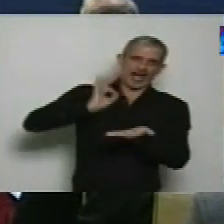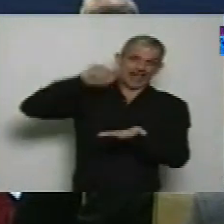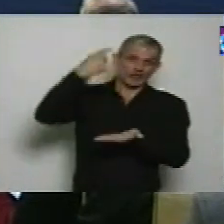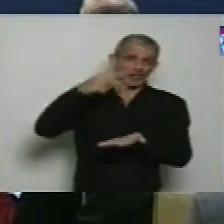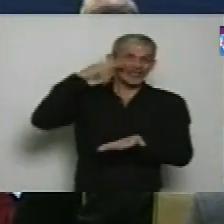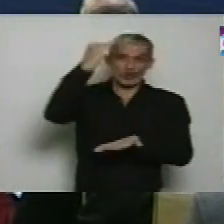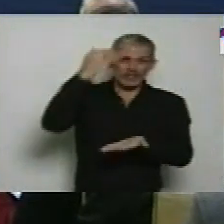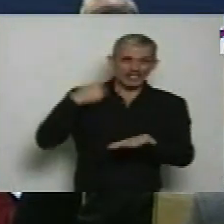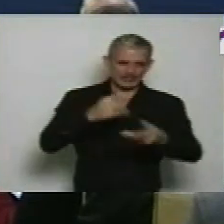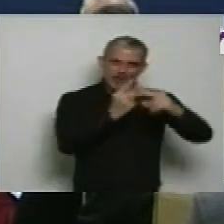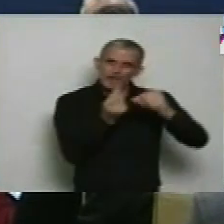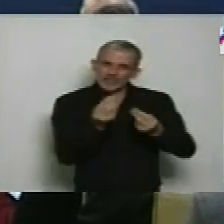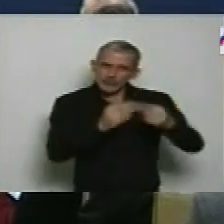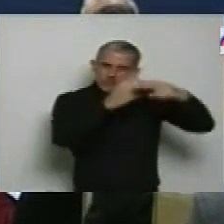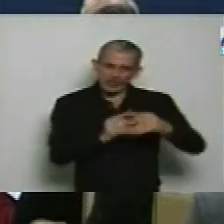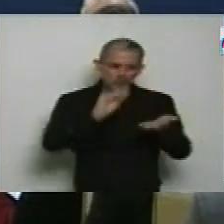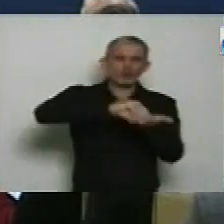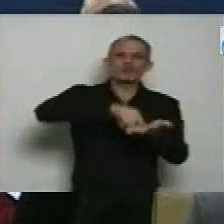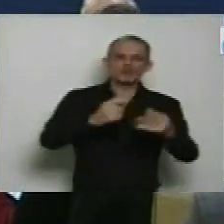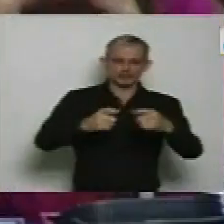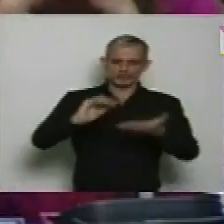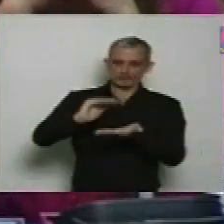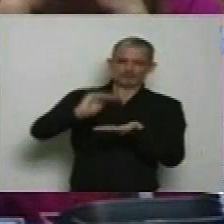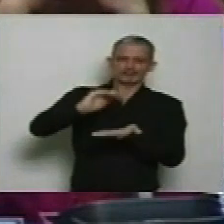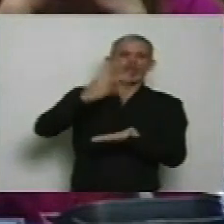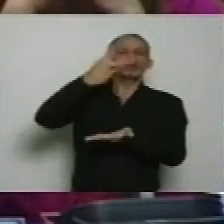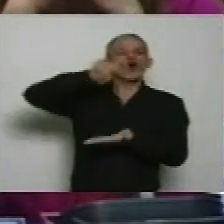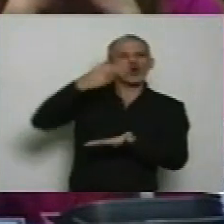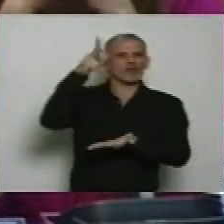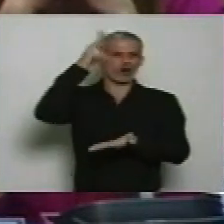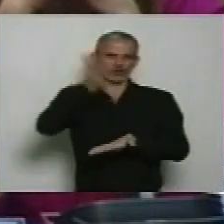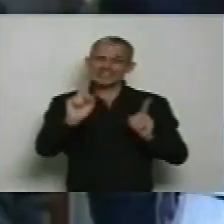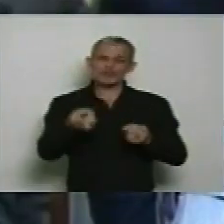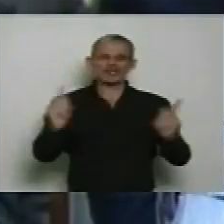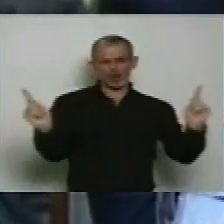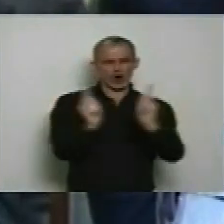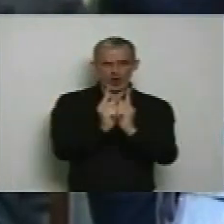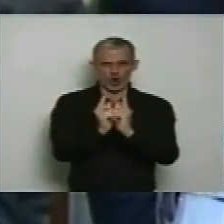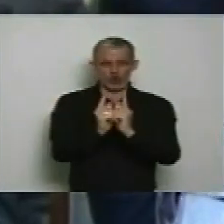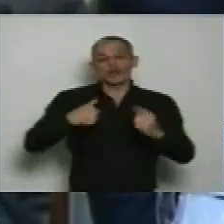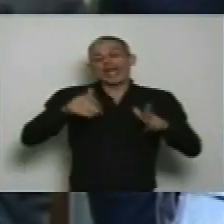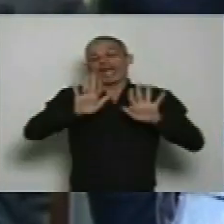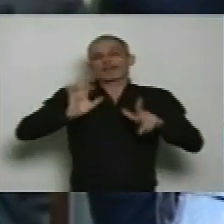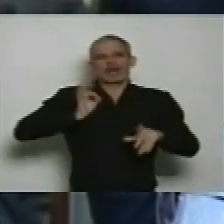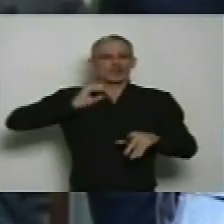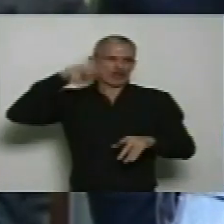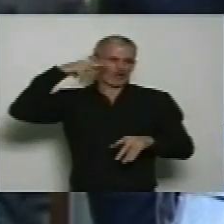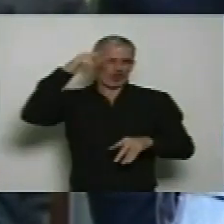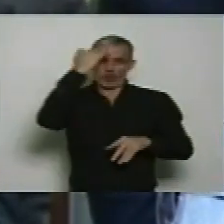viene estamos presentando en este presupuesto un crecimiento del 2,8%. En términos breves, esperamos un año